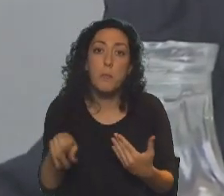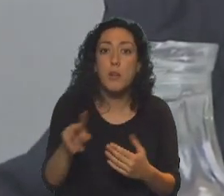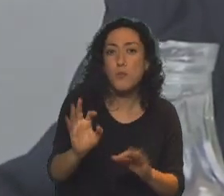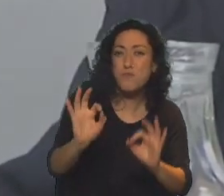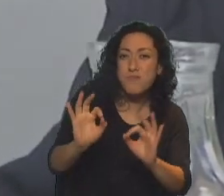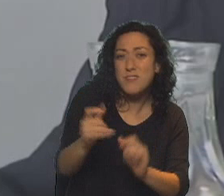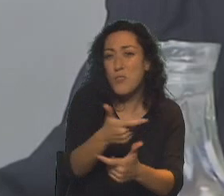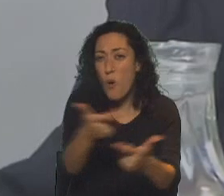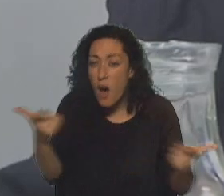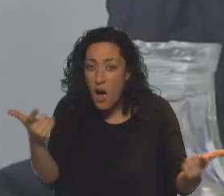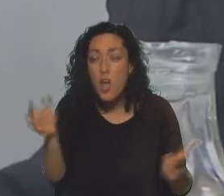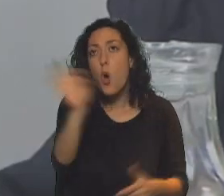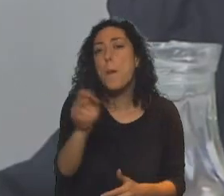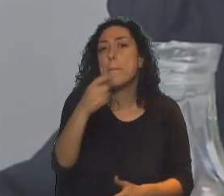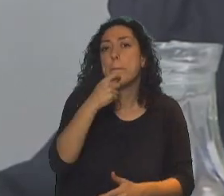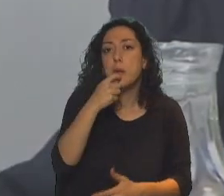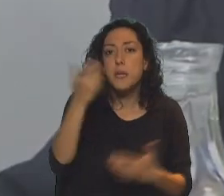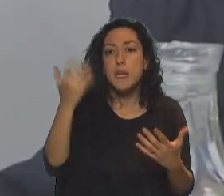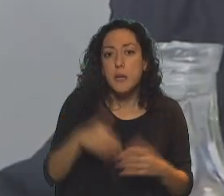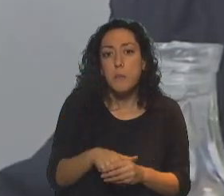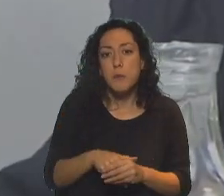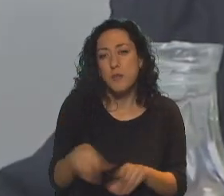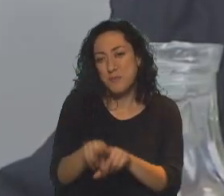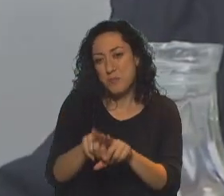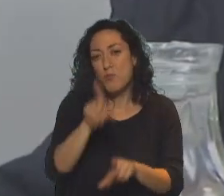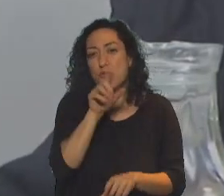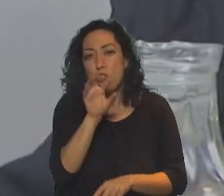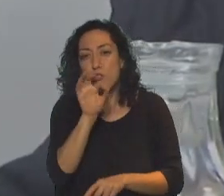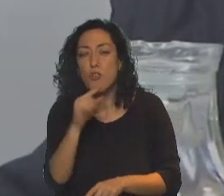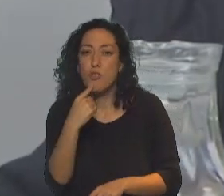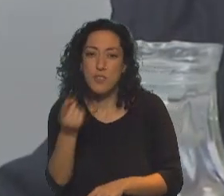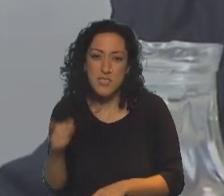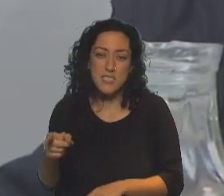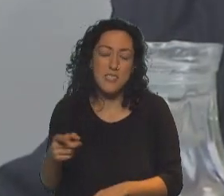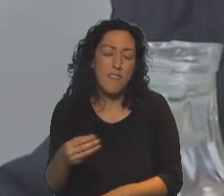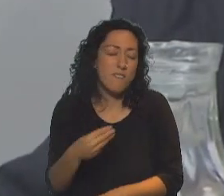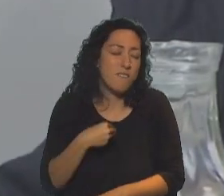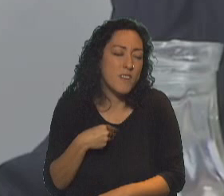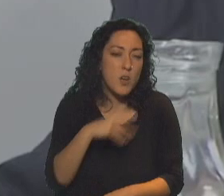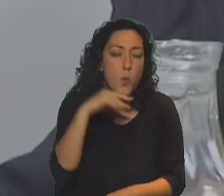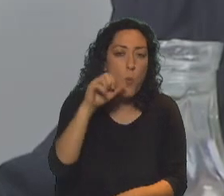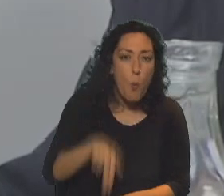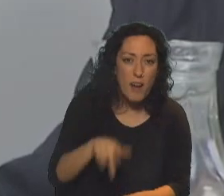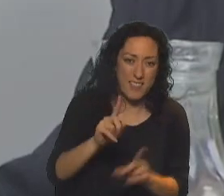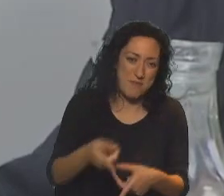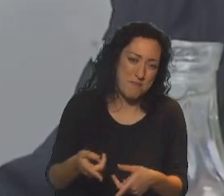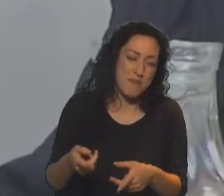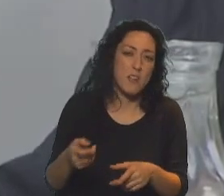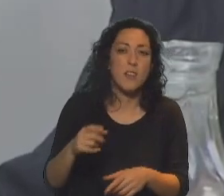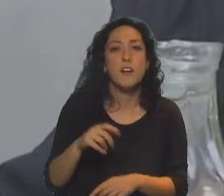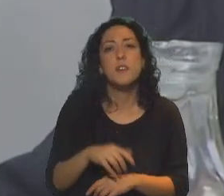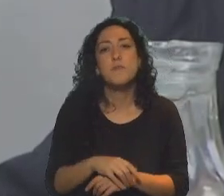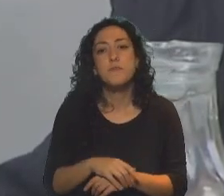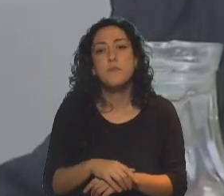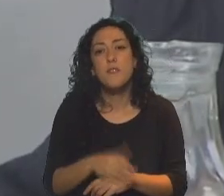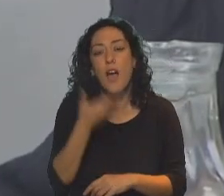O lo que planteaba Toto, y que es una de las pasiones que tiene Juan, nuestro amigo, nuestro compañero amigo Juan Grabois, con